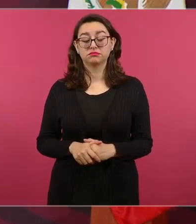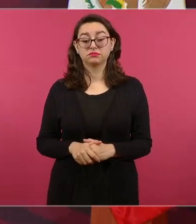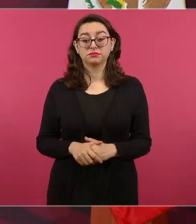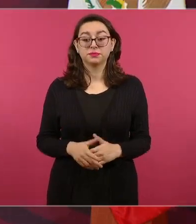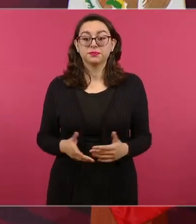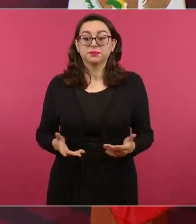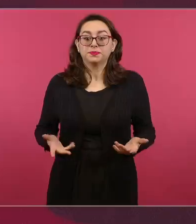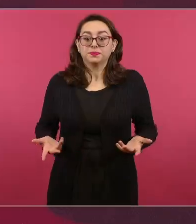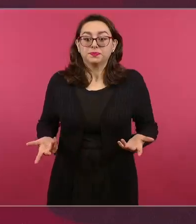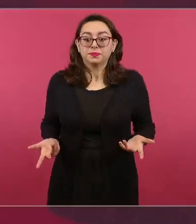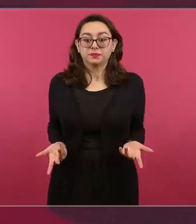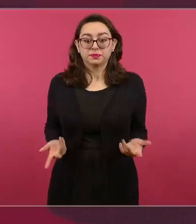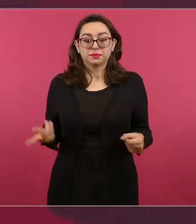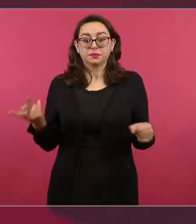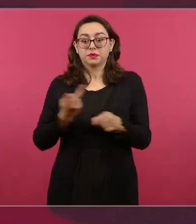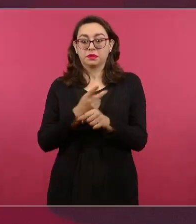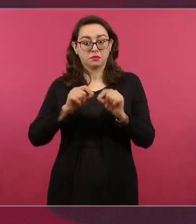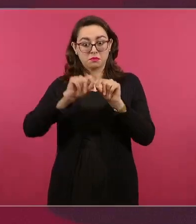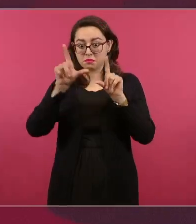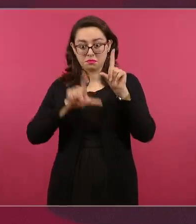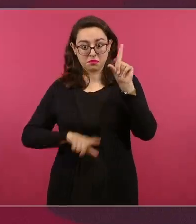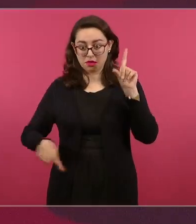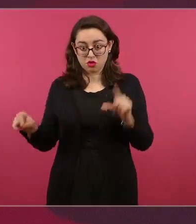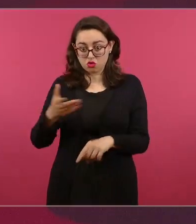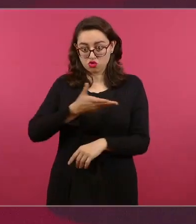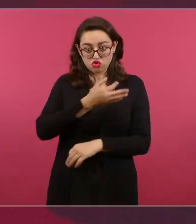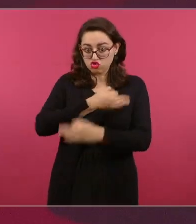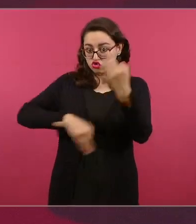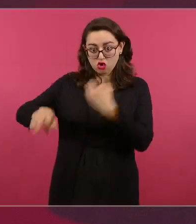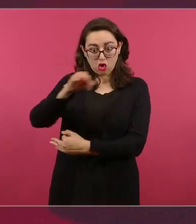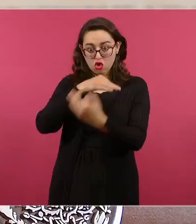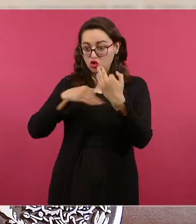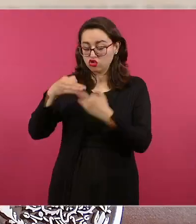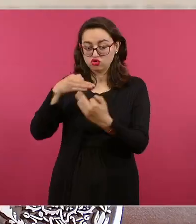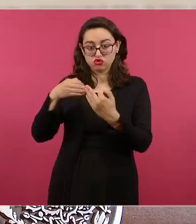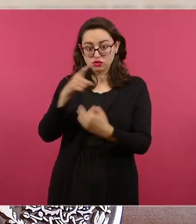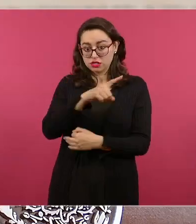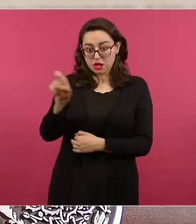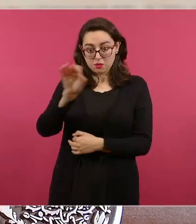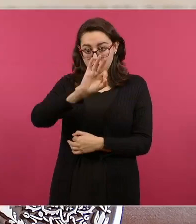Entonces, ni modo que todos son analfabetas, ¿no?